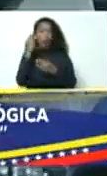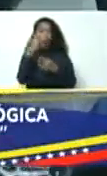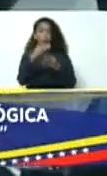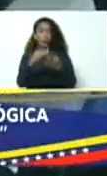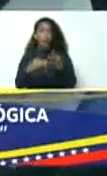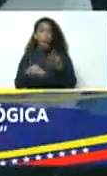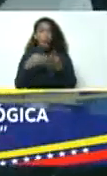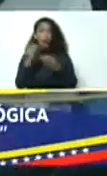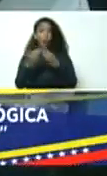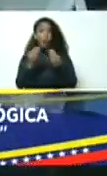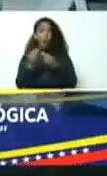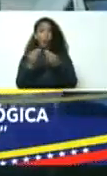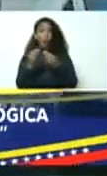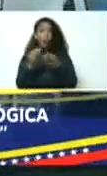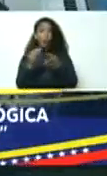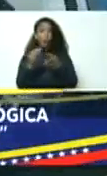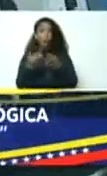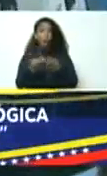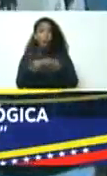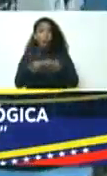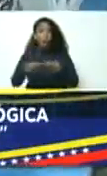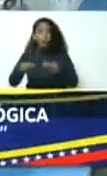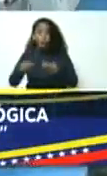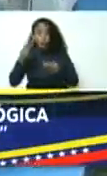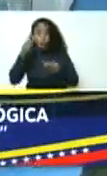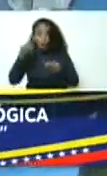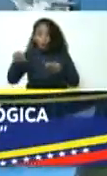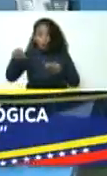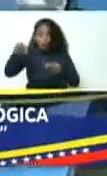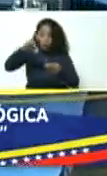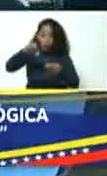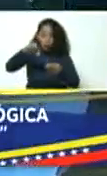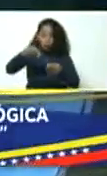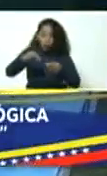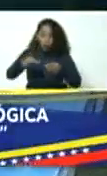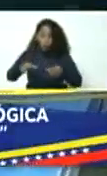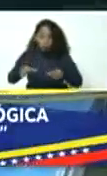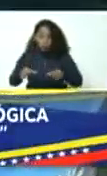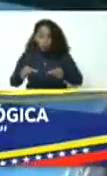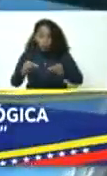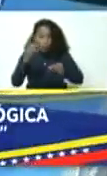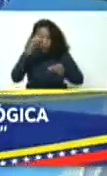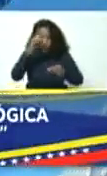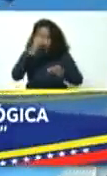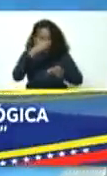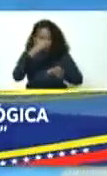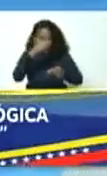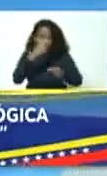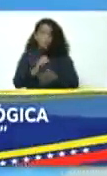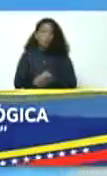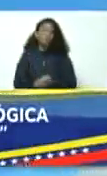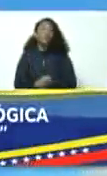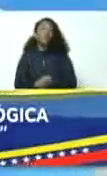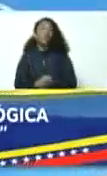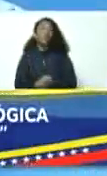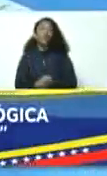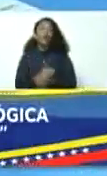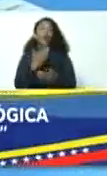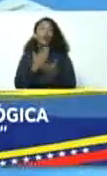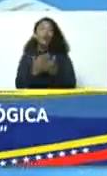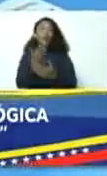como que lo que son las láminas para evaluarlas a nivel histológico y citológico. Y bueno, agradecido con usted,